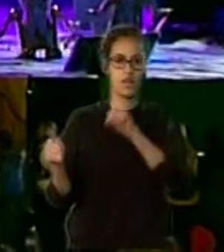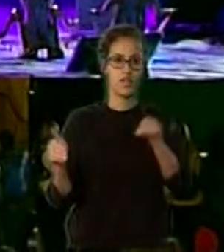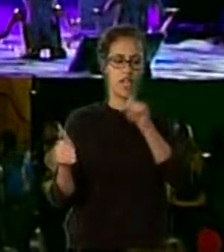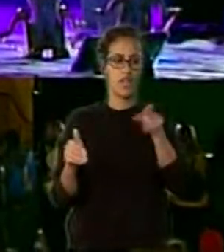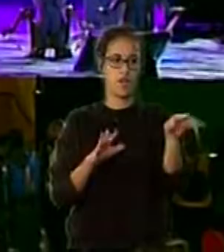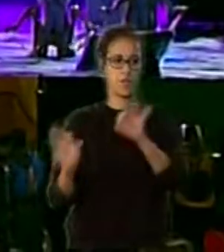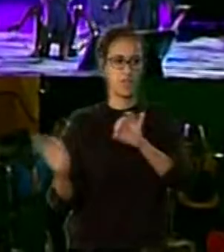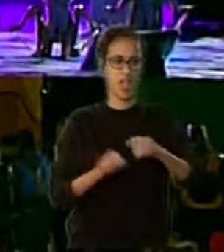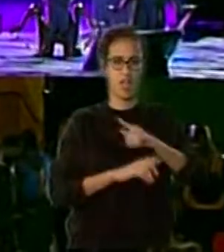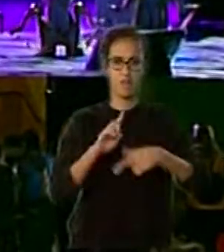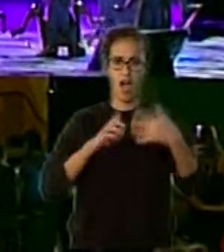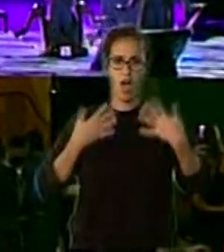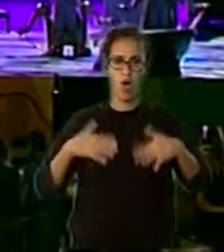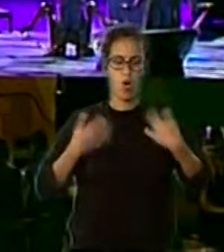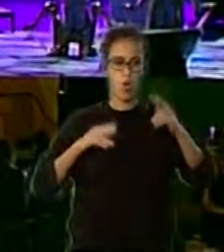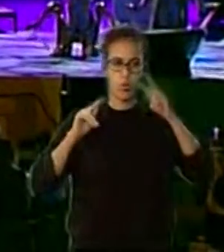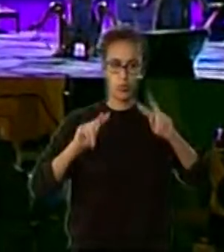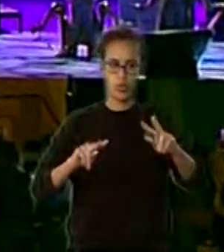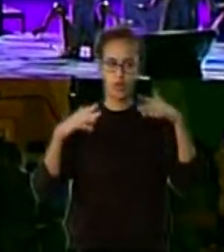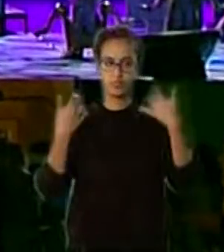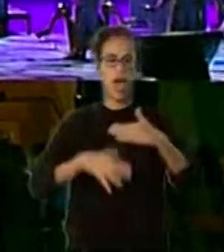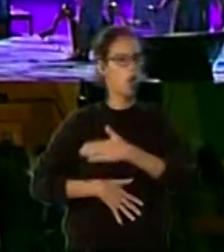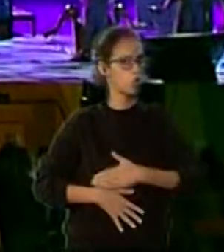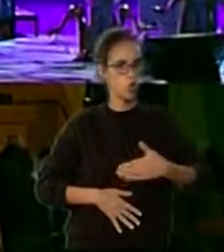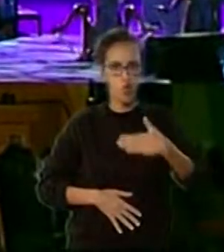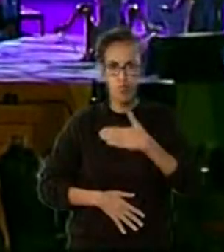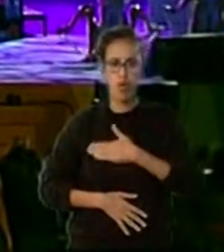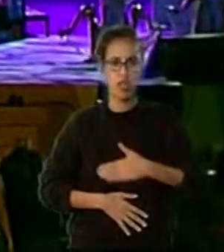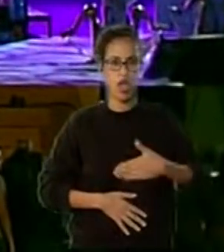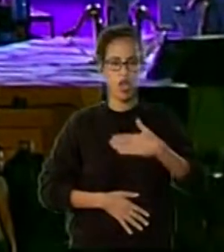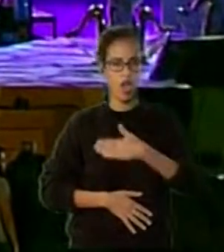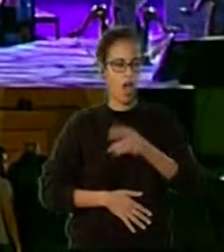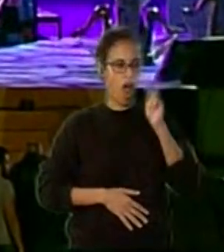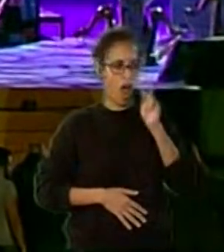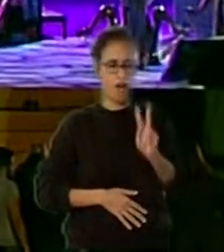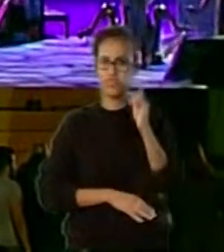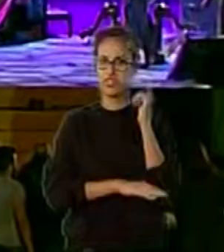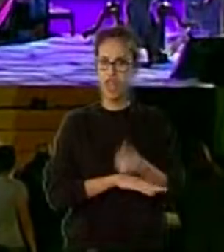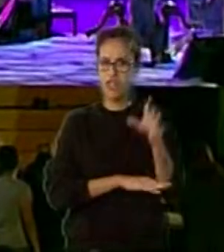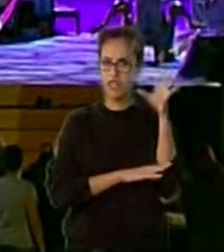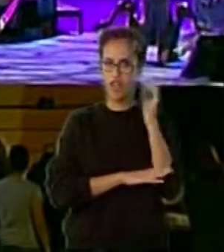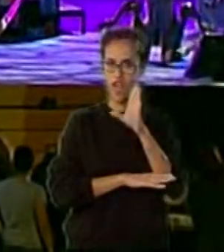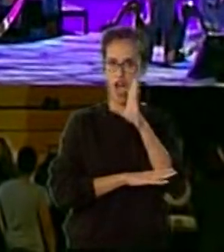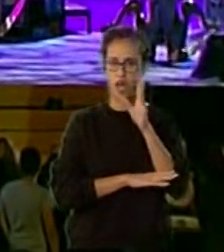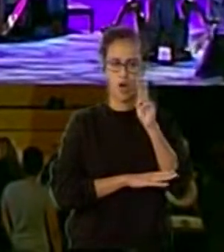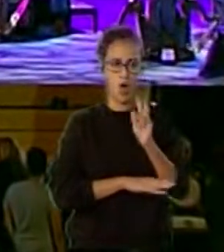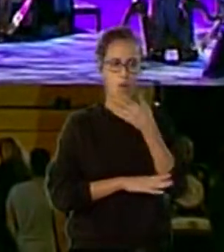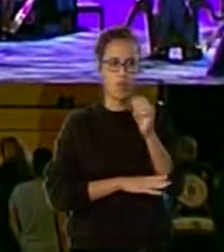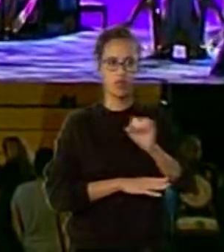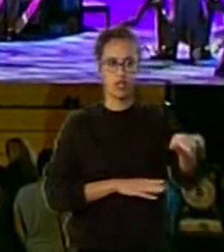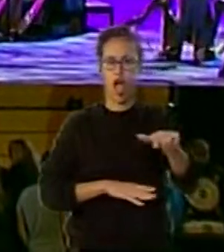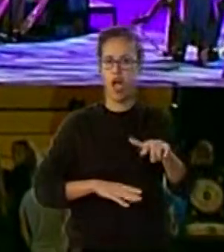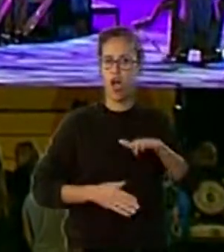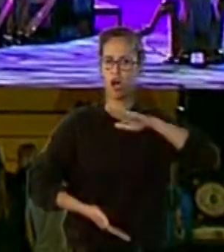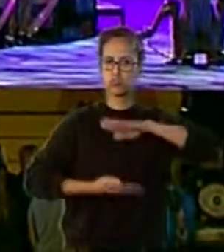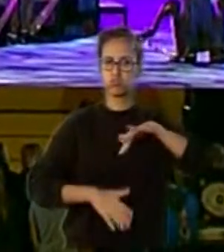además con un vestuario que se la ve absolutamente cómoda, al menos a Leticia se le ve espectacular. Esa capacidad que tiene para moverse,